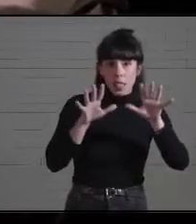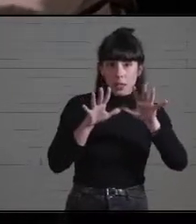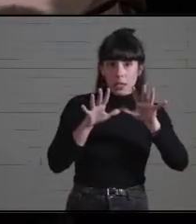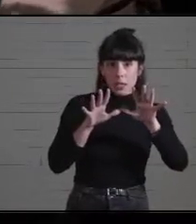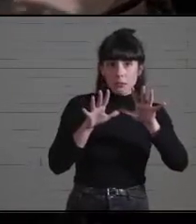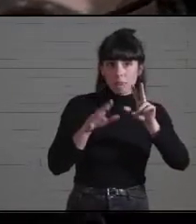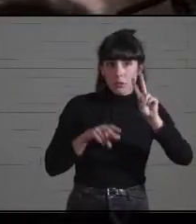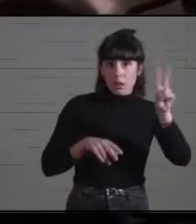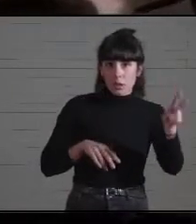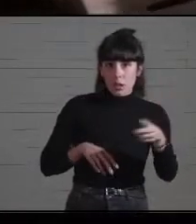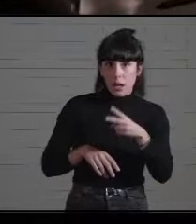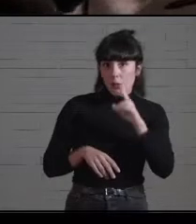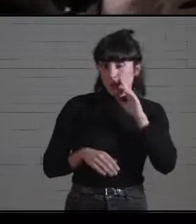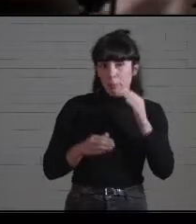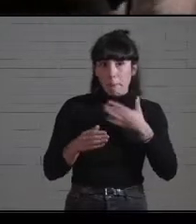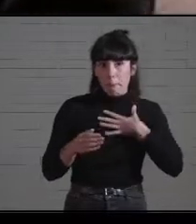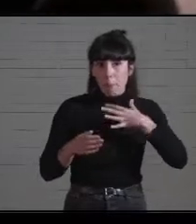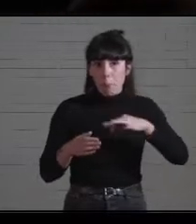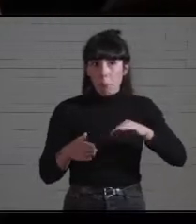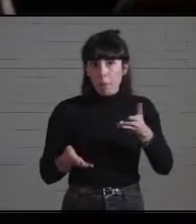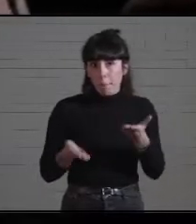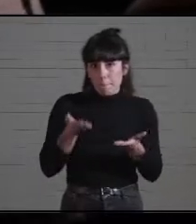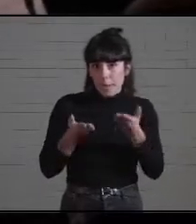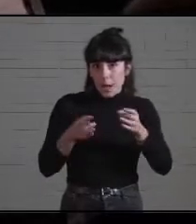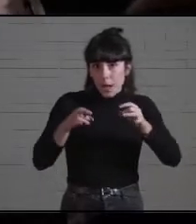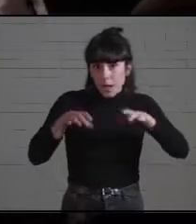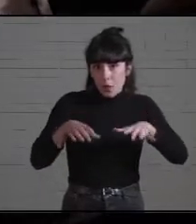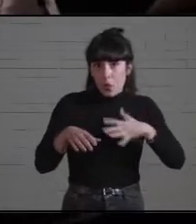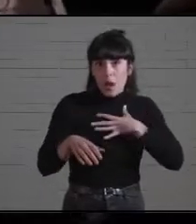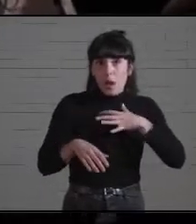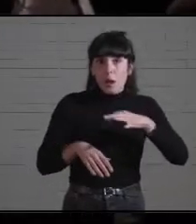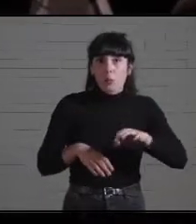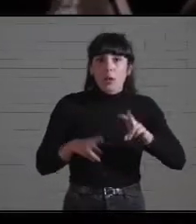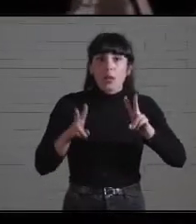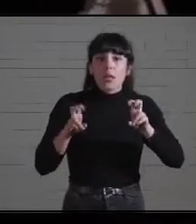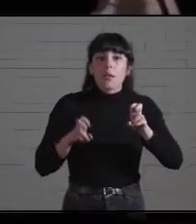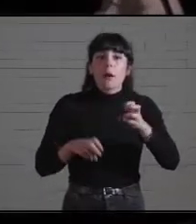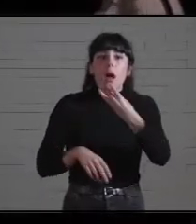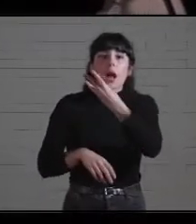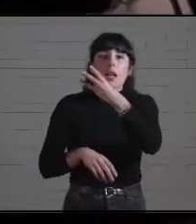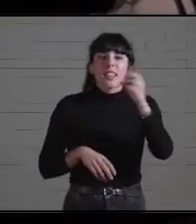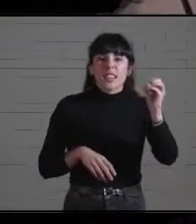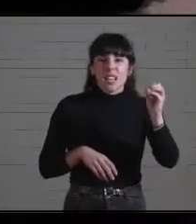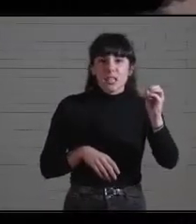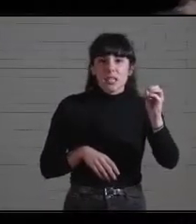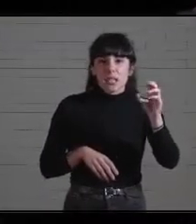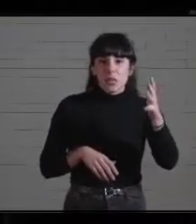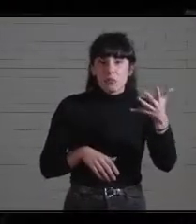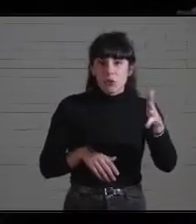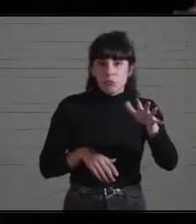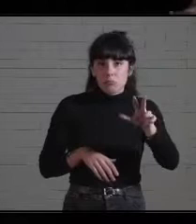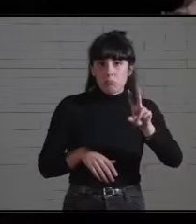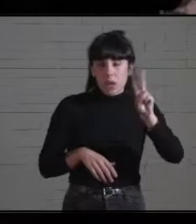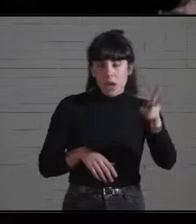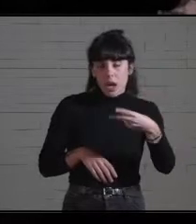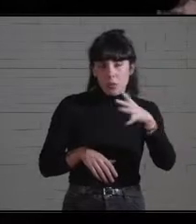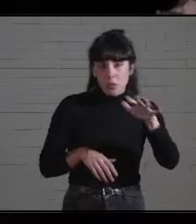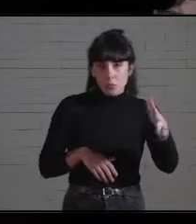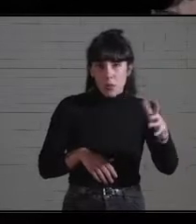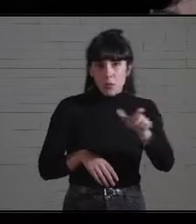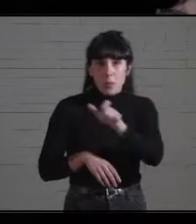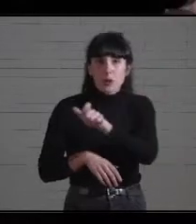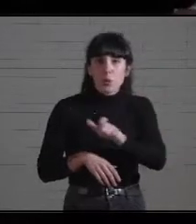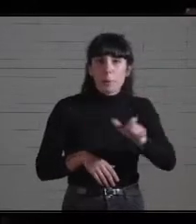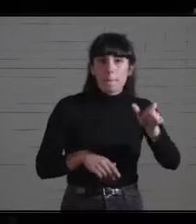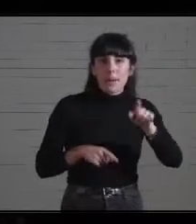mismo. Tenemos menos de 400, 300 y pico, quiero recordar, 350 euros por